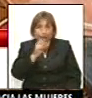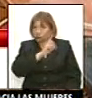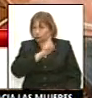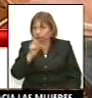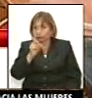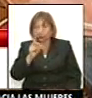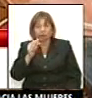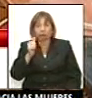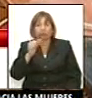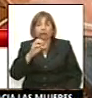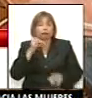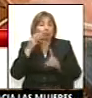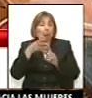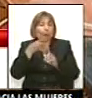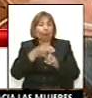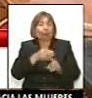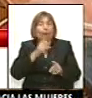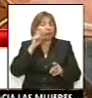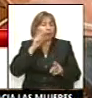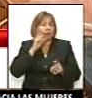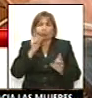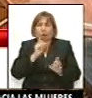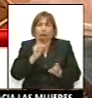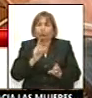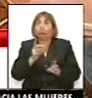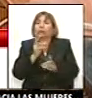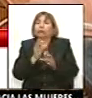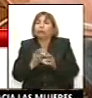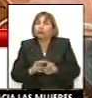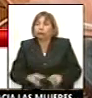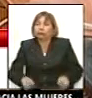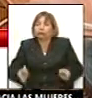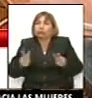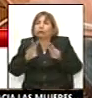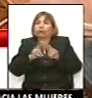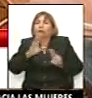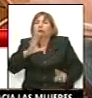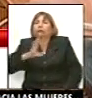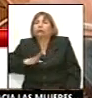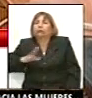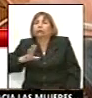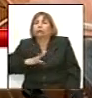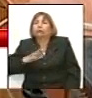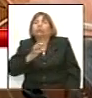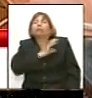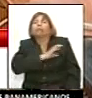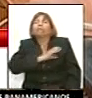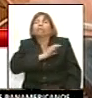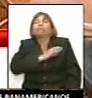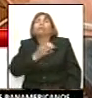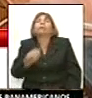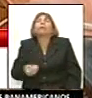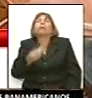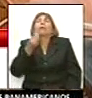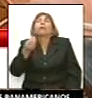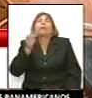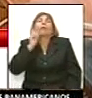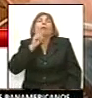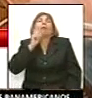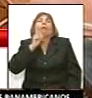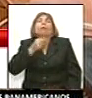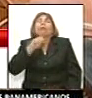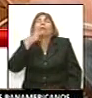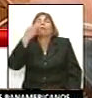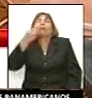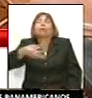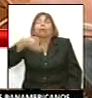sexual. Entonces, sí creo que hay que evaluar su conducta ética. ¿Por qué nos mintió? ¿Por qué no dijo